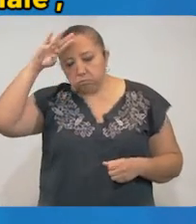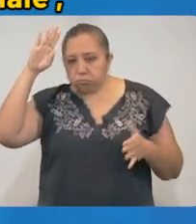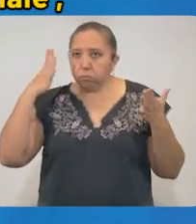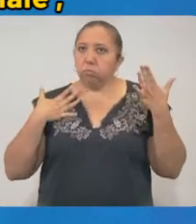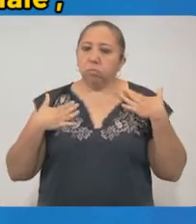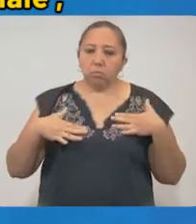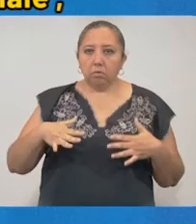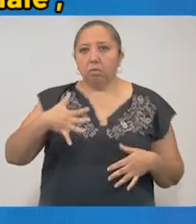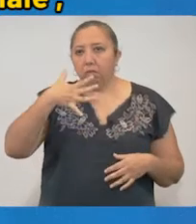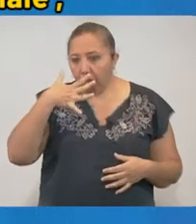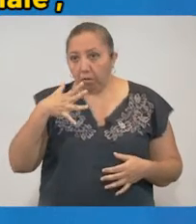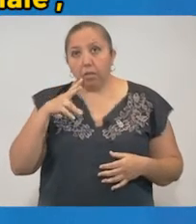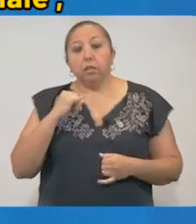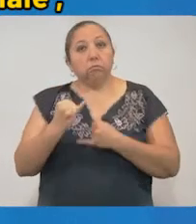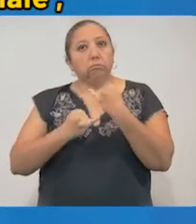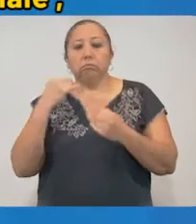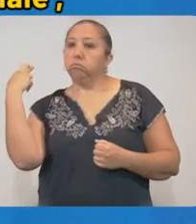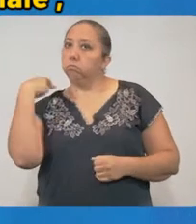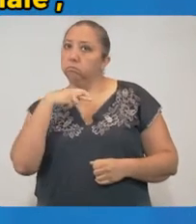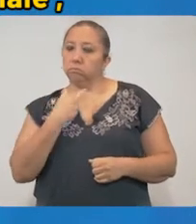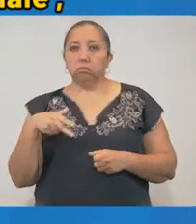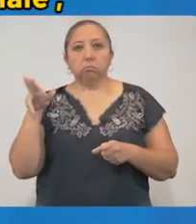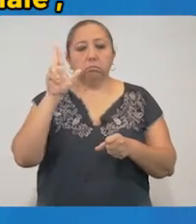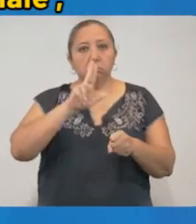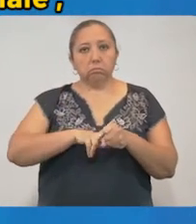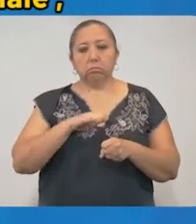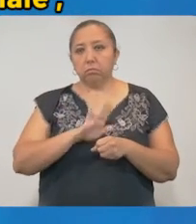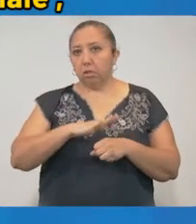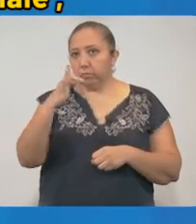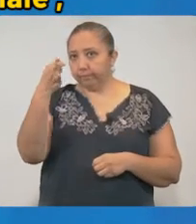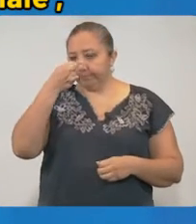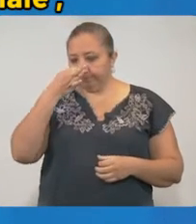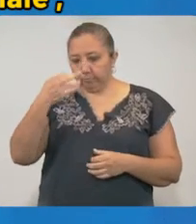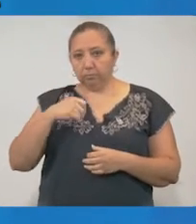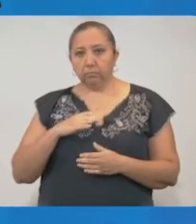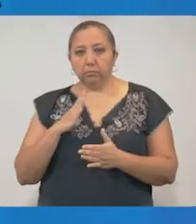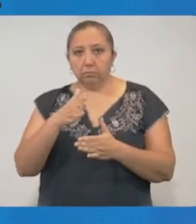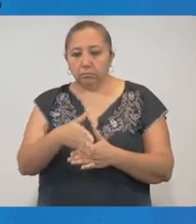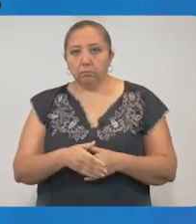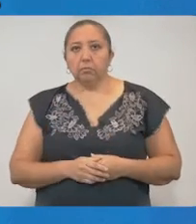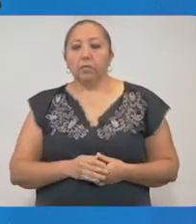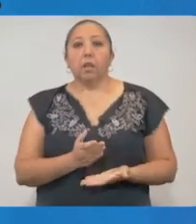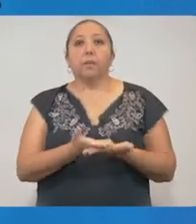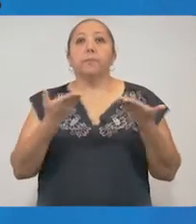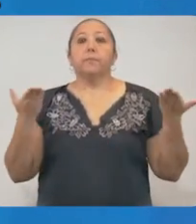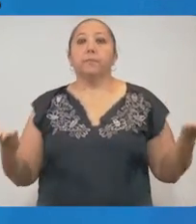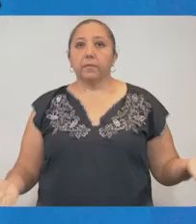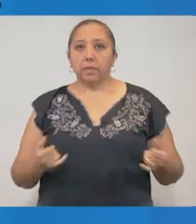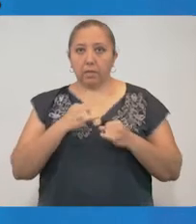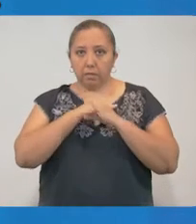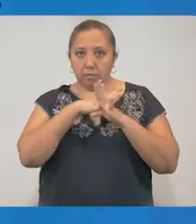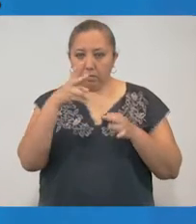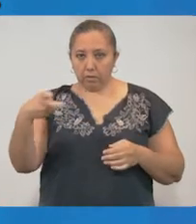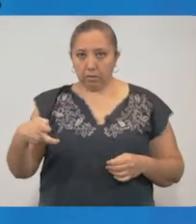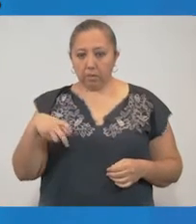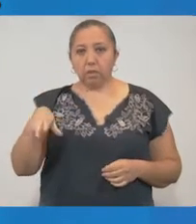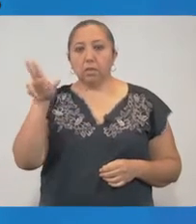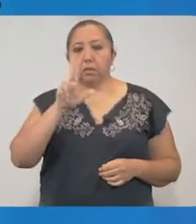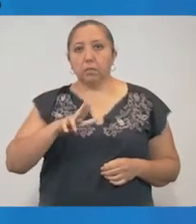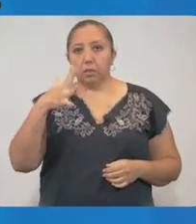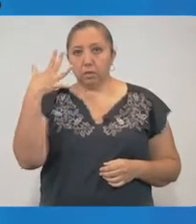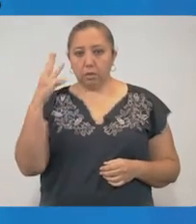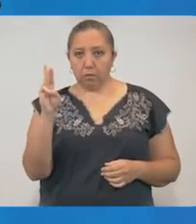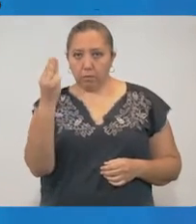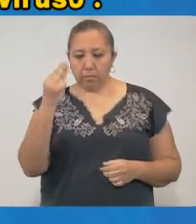cansancio o tos seca, acudir de inmediato al centro de salud más cercano. A continuación, el parte médico de este martes